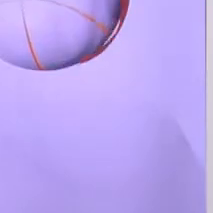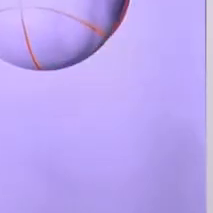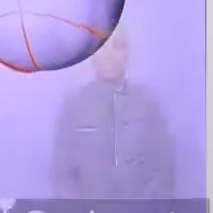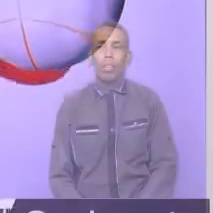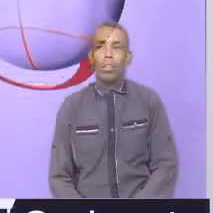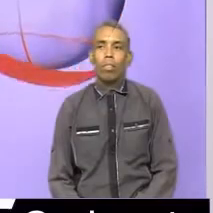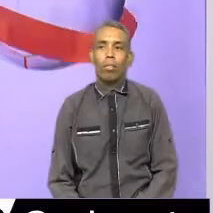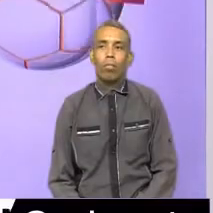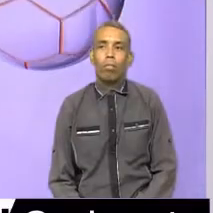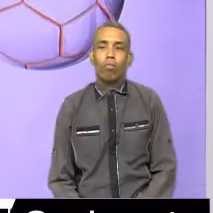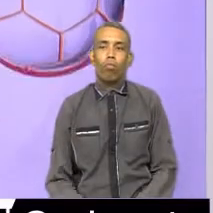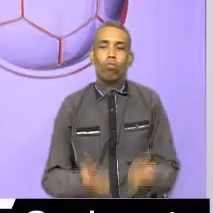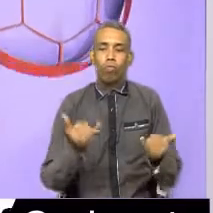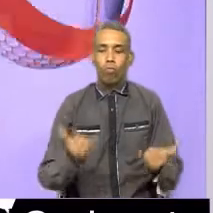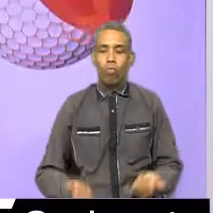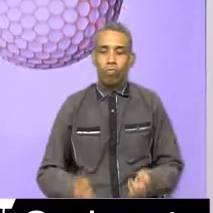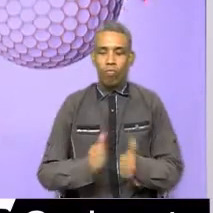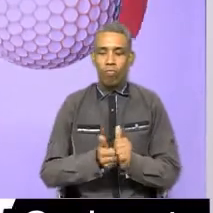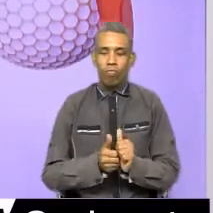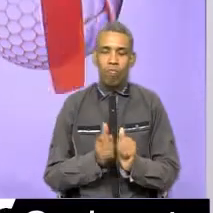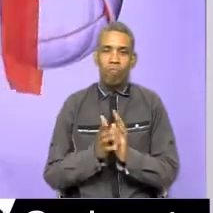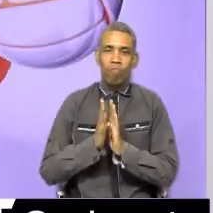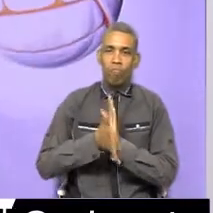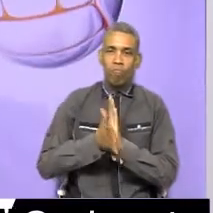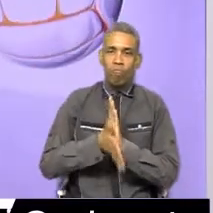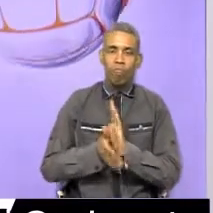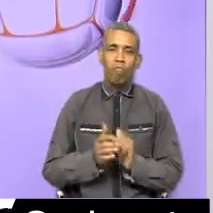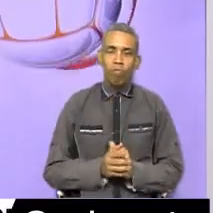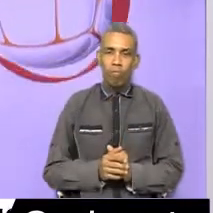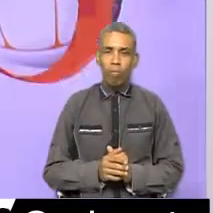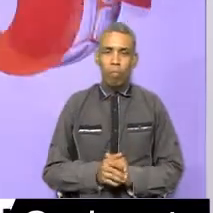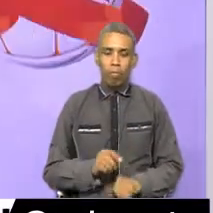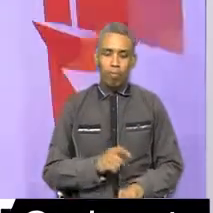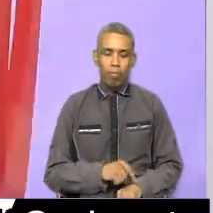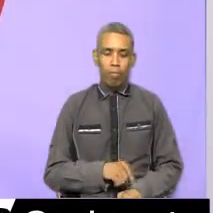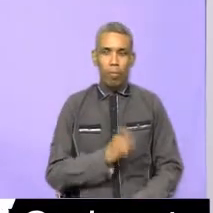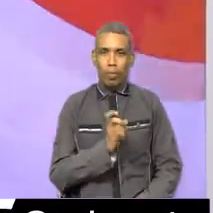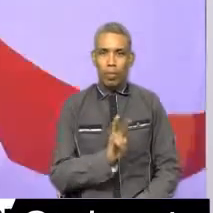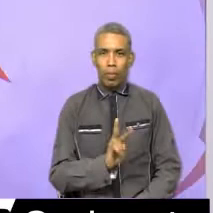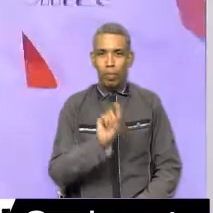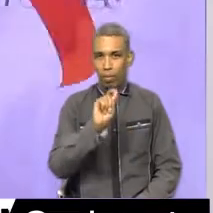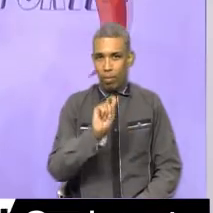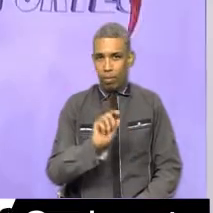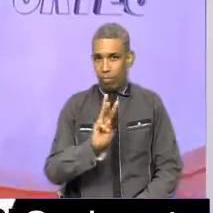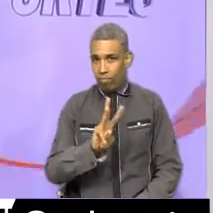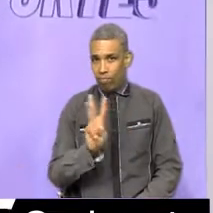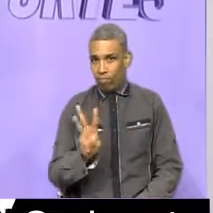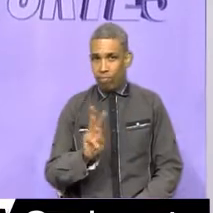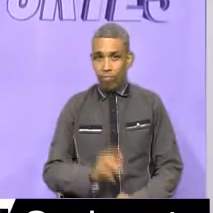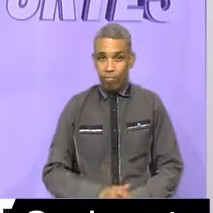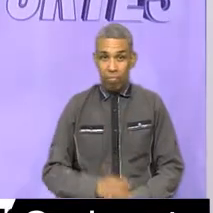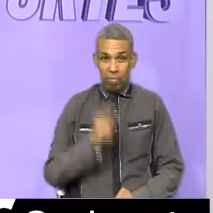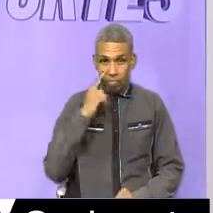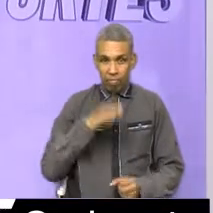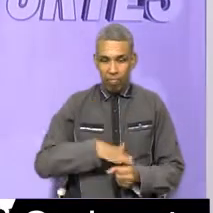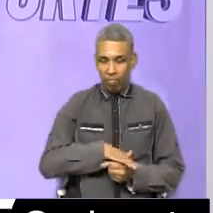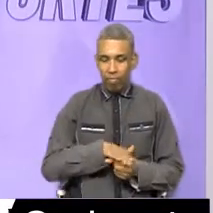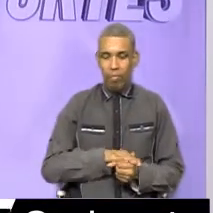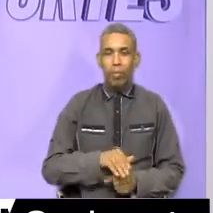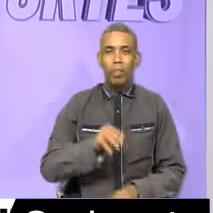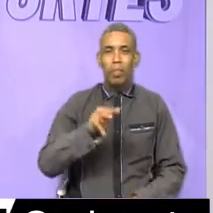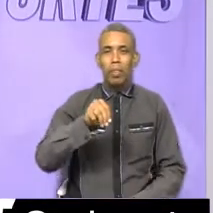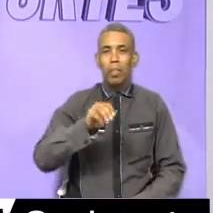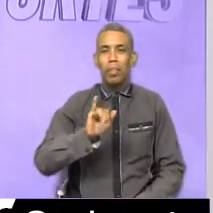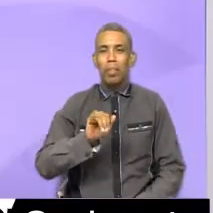Llegaron los deportes 12:33 y a esta hora saludamos a Cristian Ibáñez, que se encuentra en el barrio Minas del Paraíso, donde se realiza una actividad social